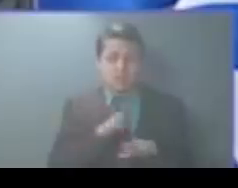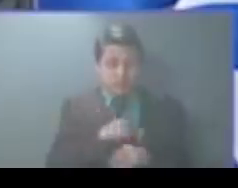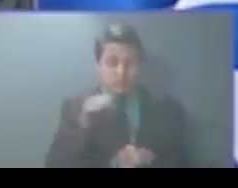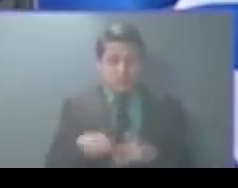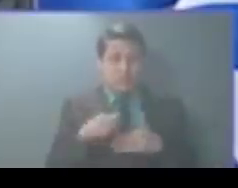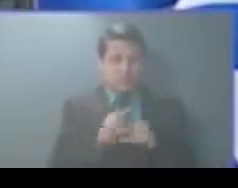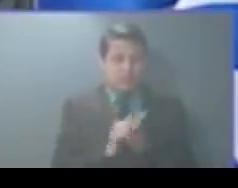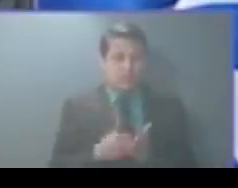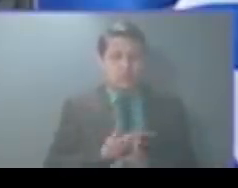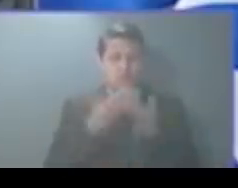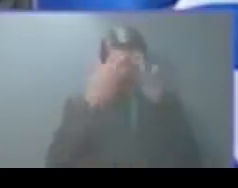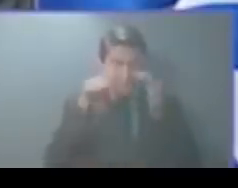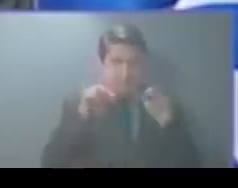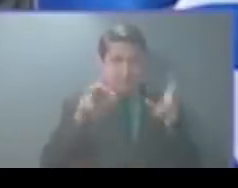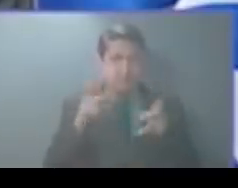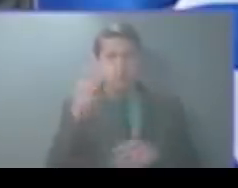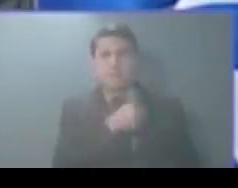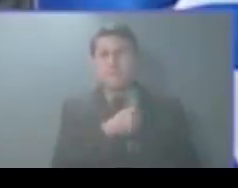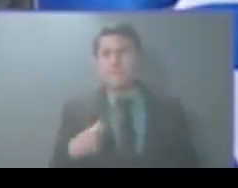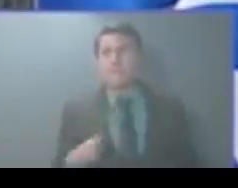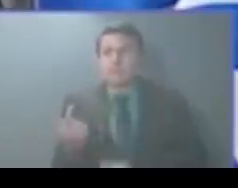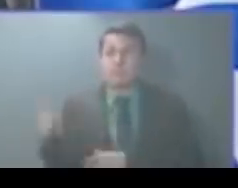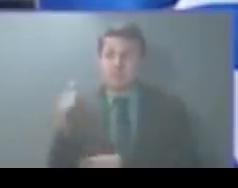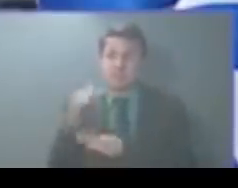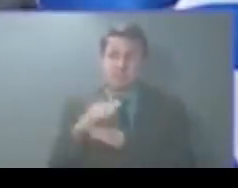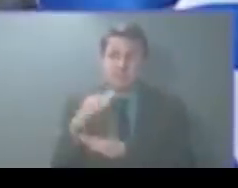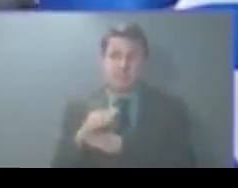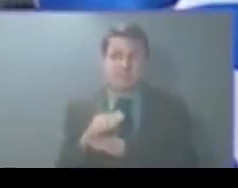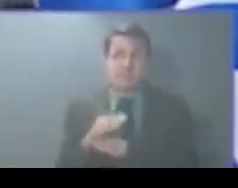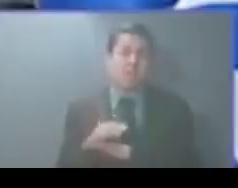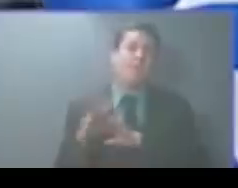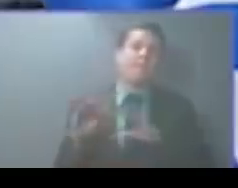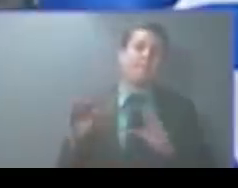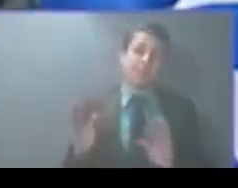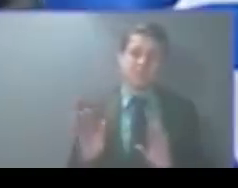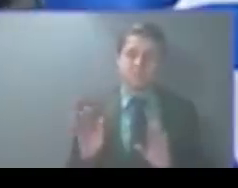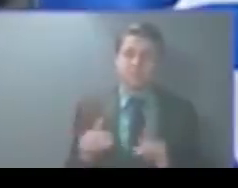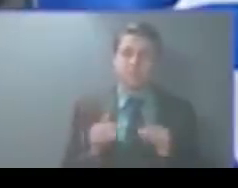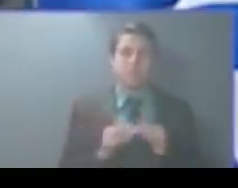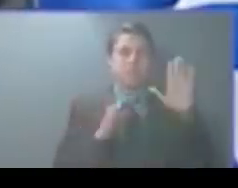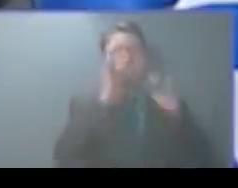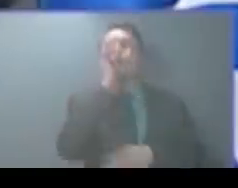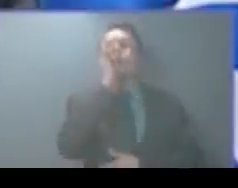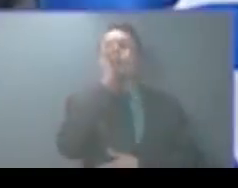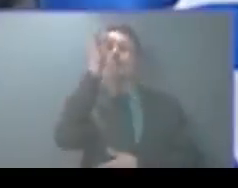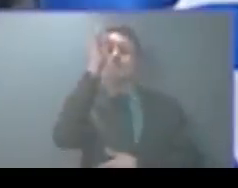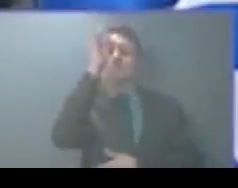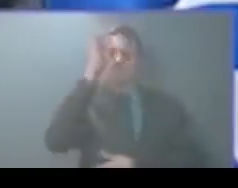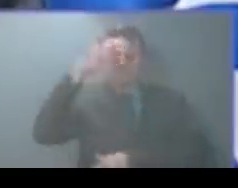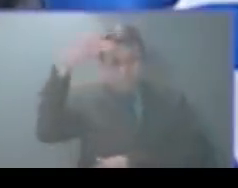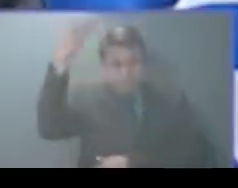Asamblea Legislativa, el señor ministro de la Defensa, no obstante haber jurado lealtad personal